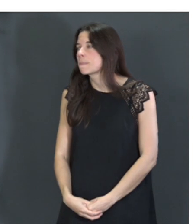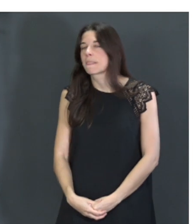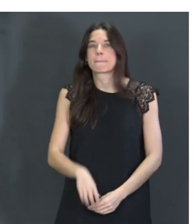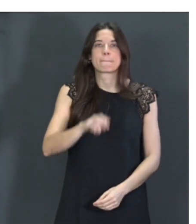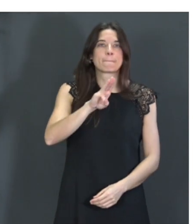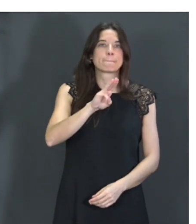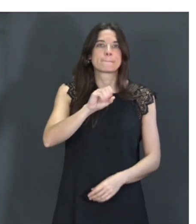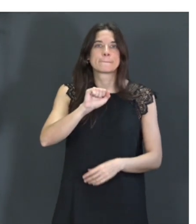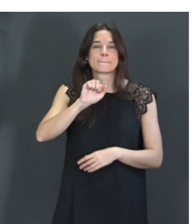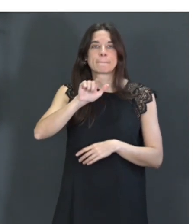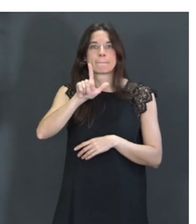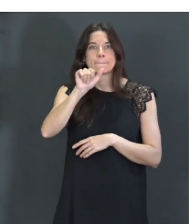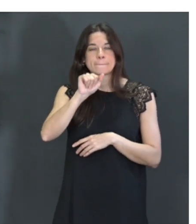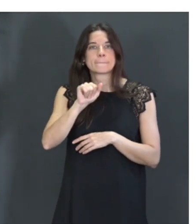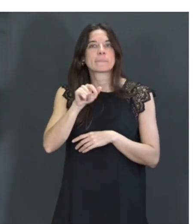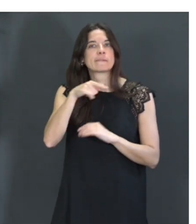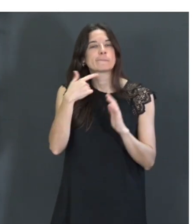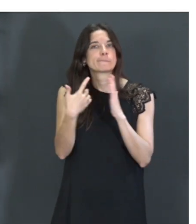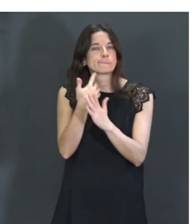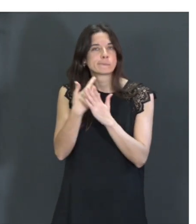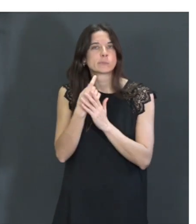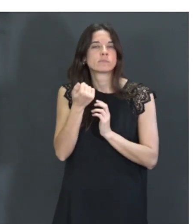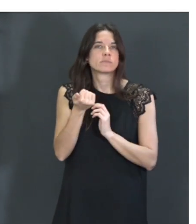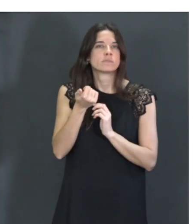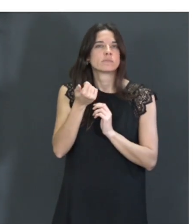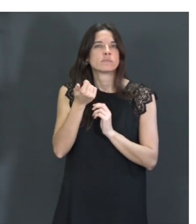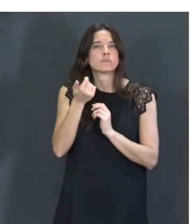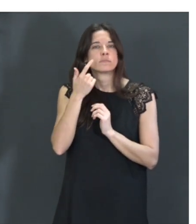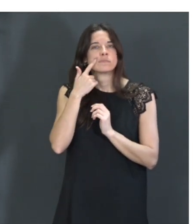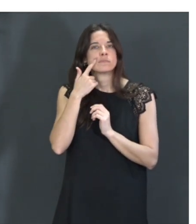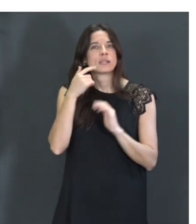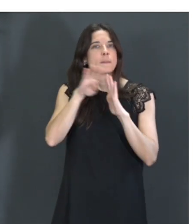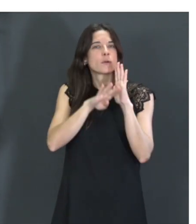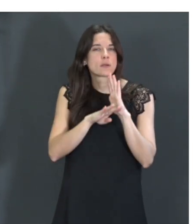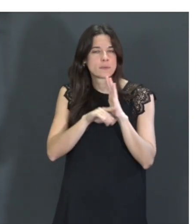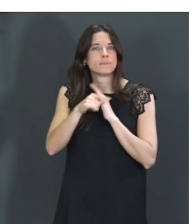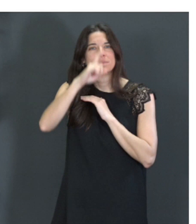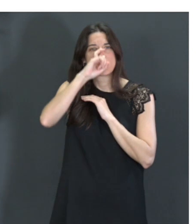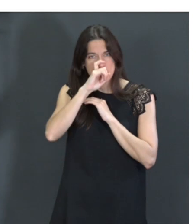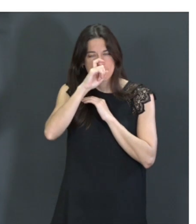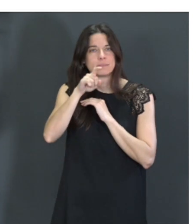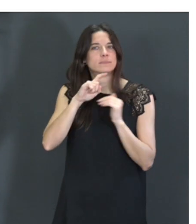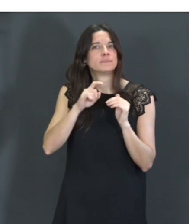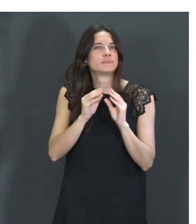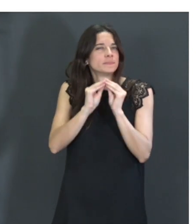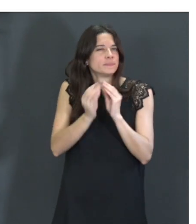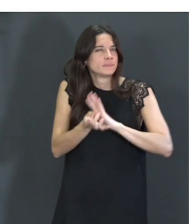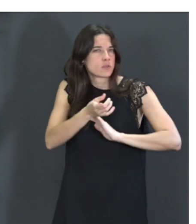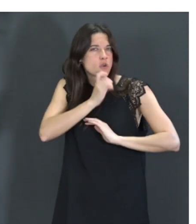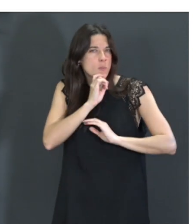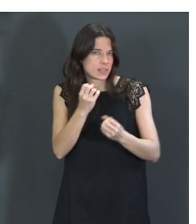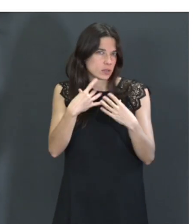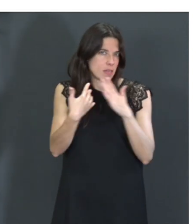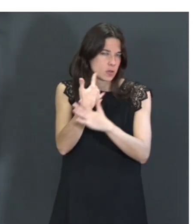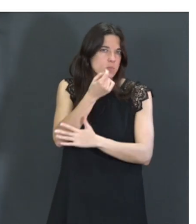Paula, nos has comentado un poquito cómo se gestó la skill memoria, pero bueno, me